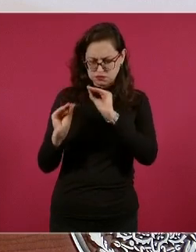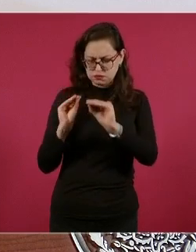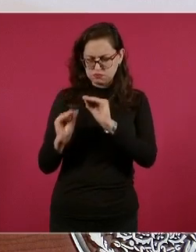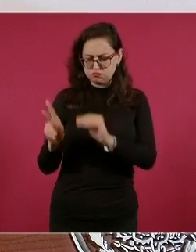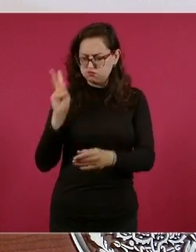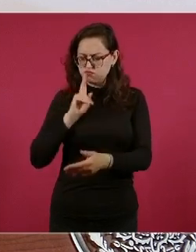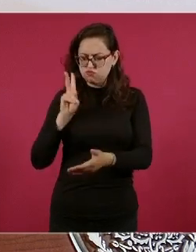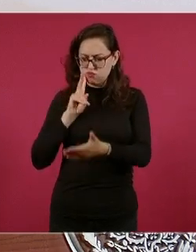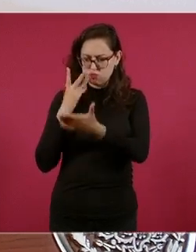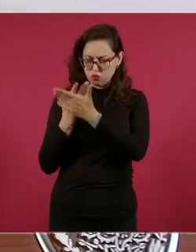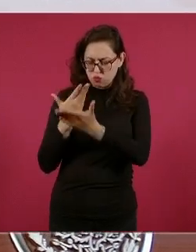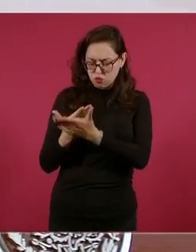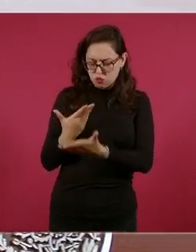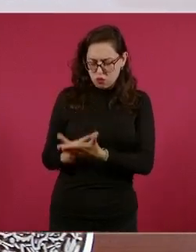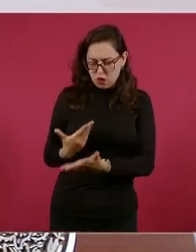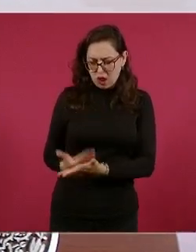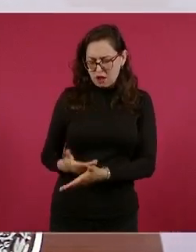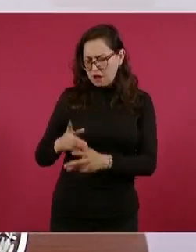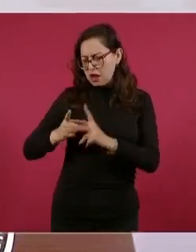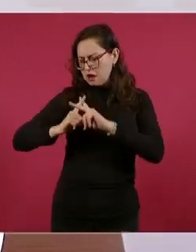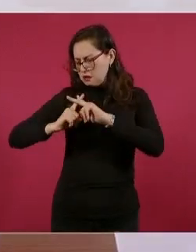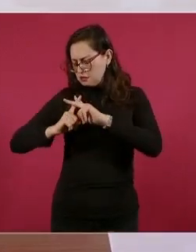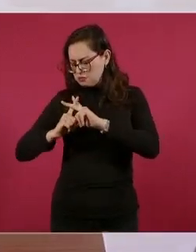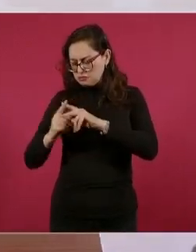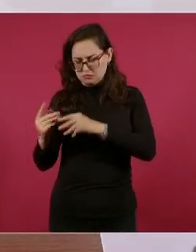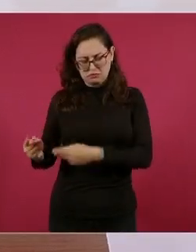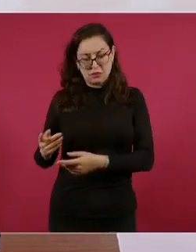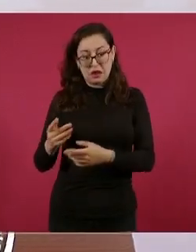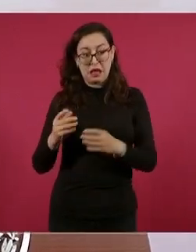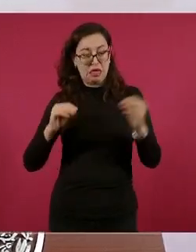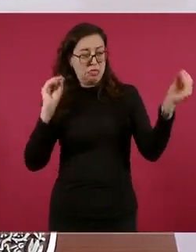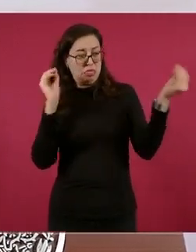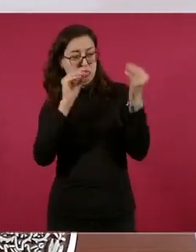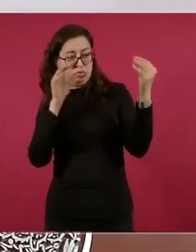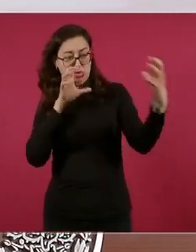No se trata de pelearnos.